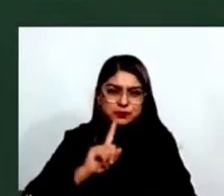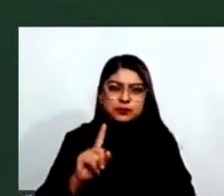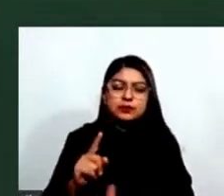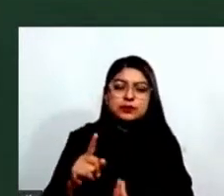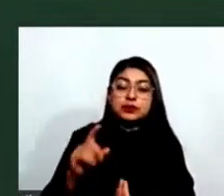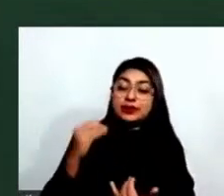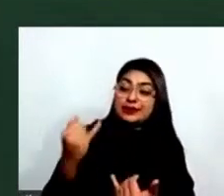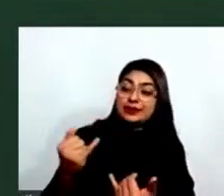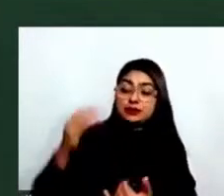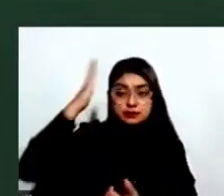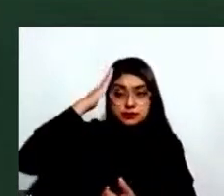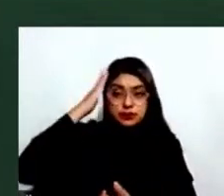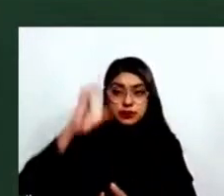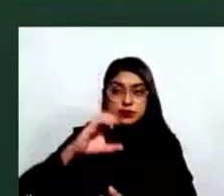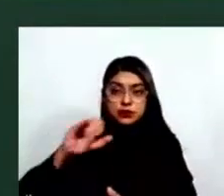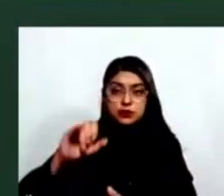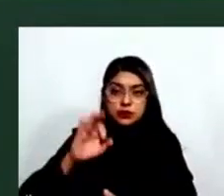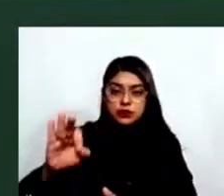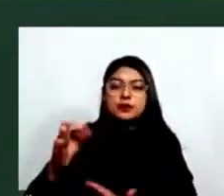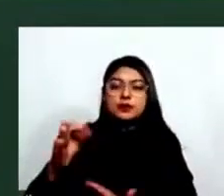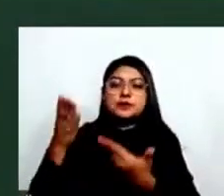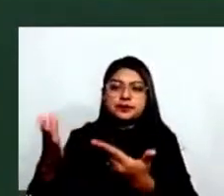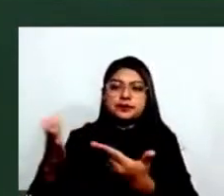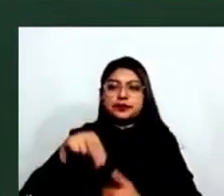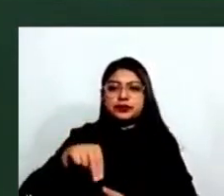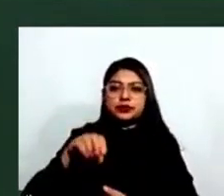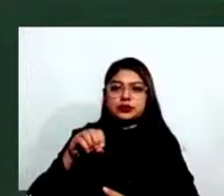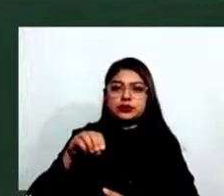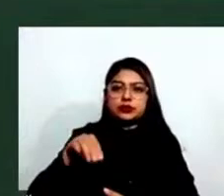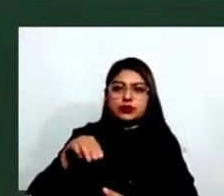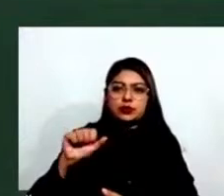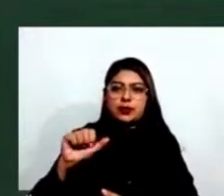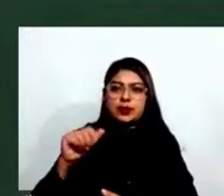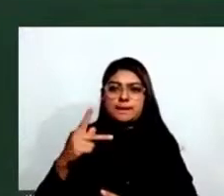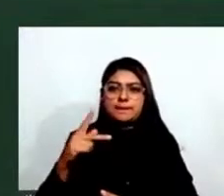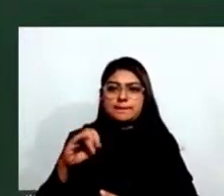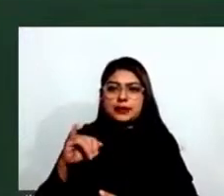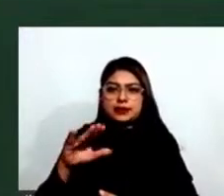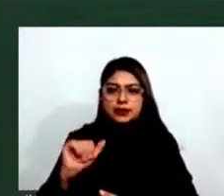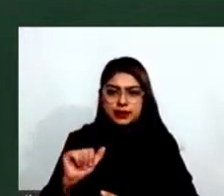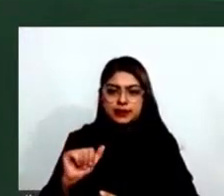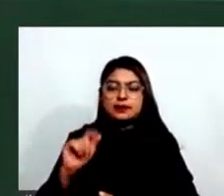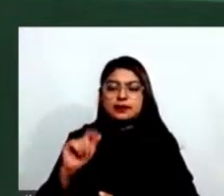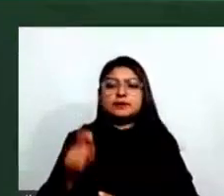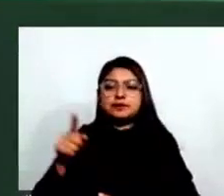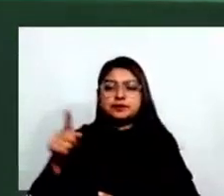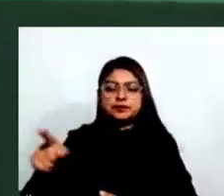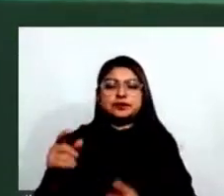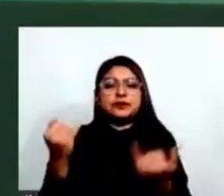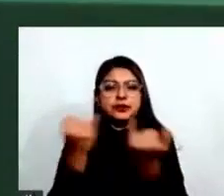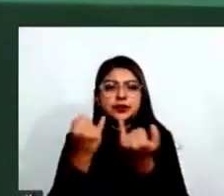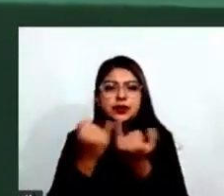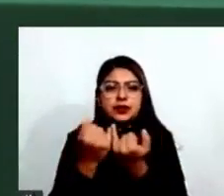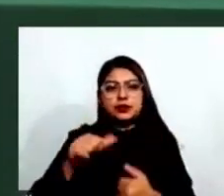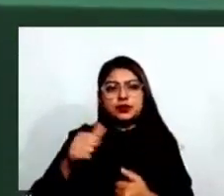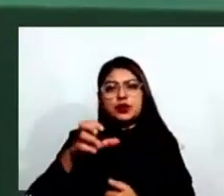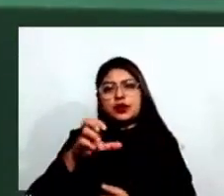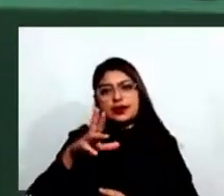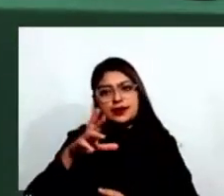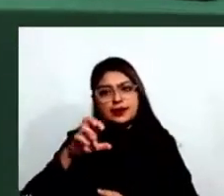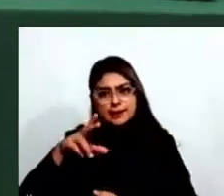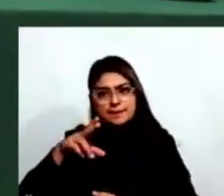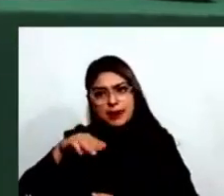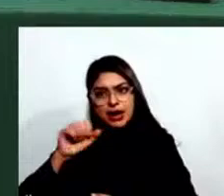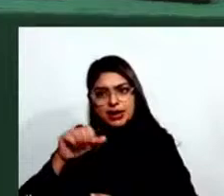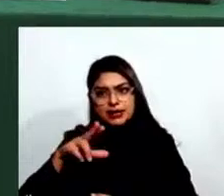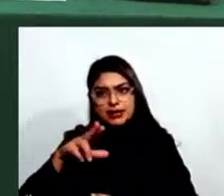Hernández, y el juez Ricardo Pérez Manrique, entonces presidente de la Corte Interamericana de Derechos Humanos, firmaron un convenio que tiene